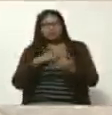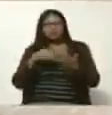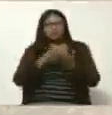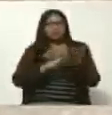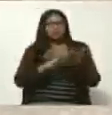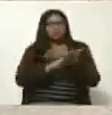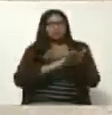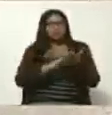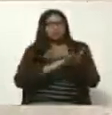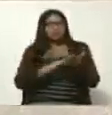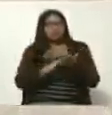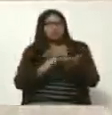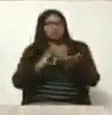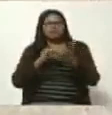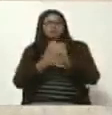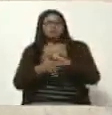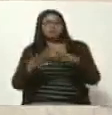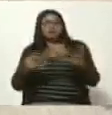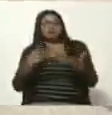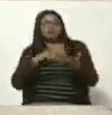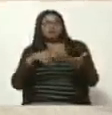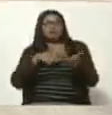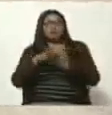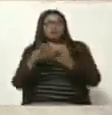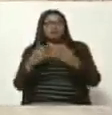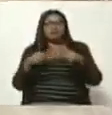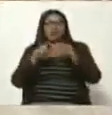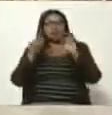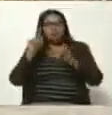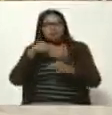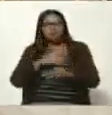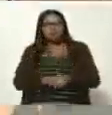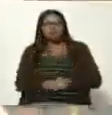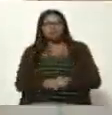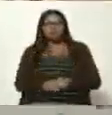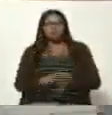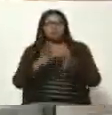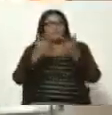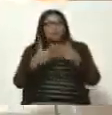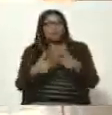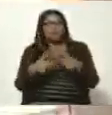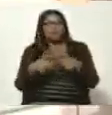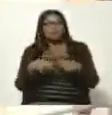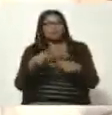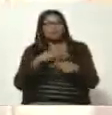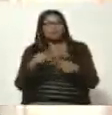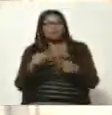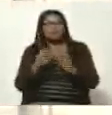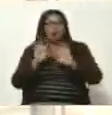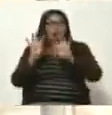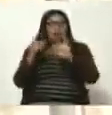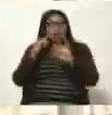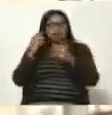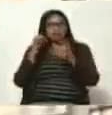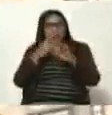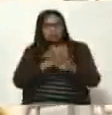a Monómeros significa que garanticemos que empresas multinacionales no jueguen y